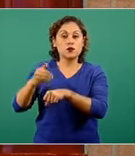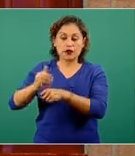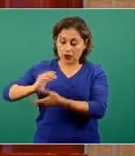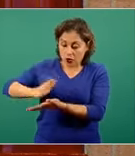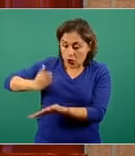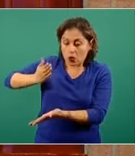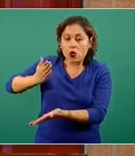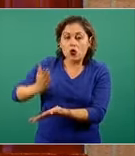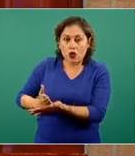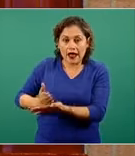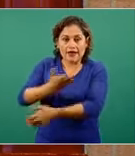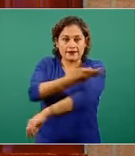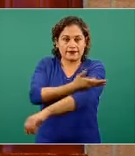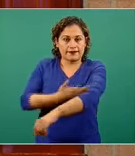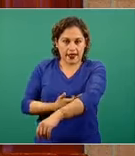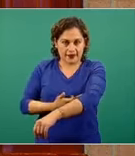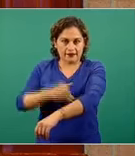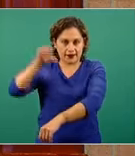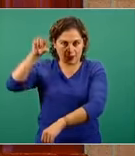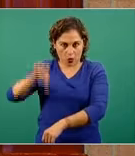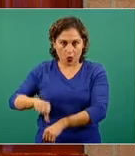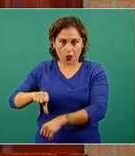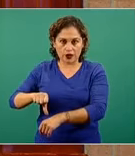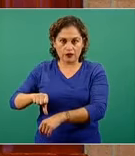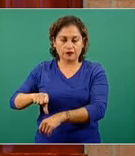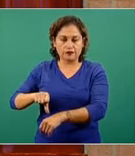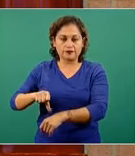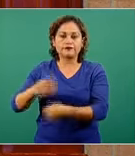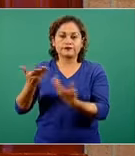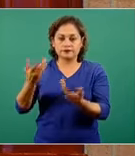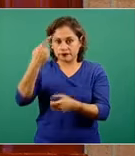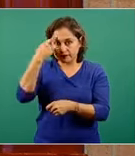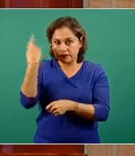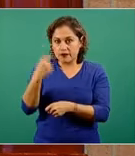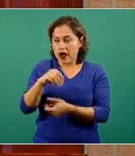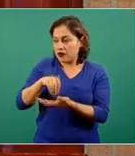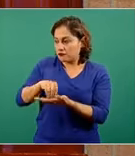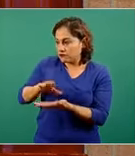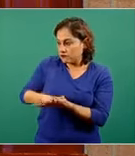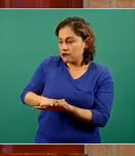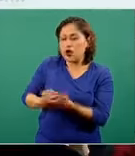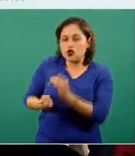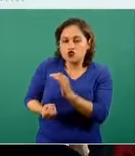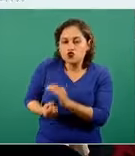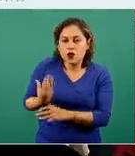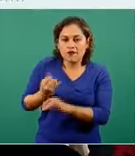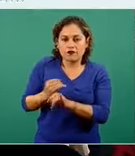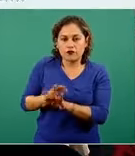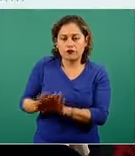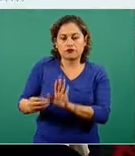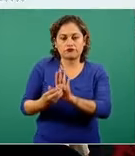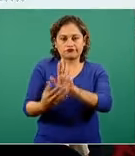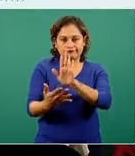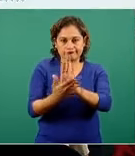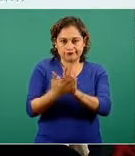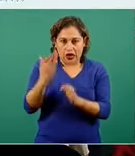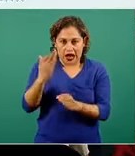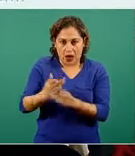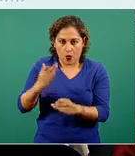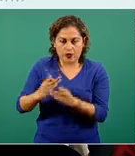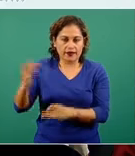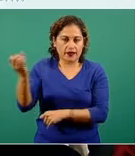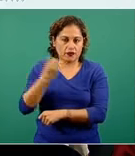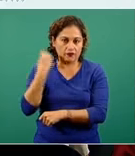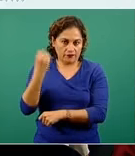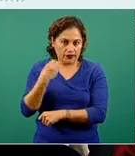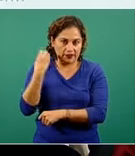el transcurso de la tarde para precisamente poder traerles y comunicarles la información a través de esta conferencia,